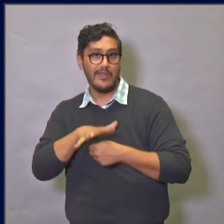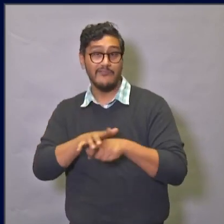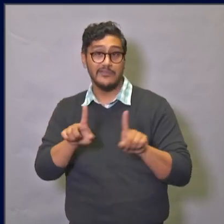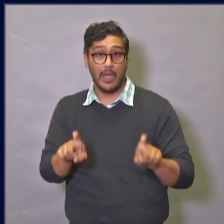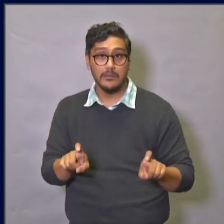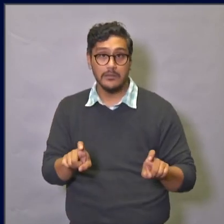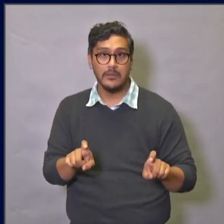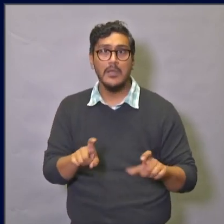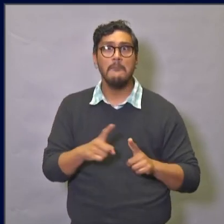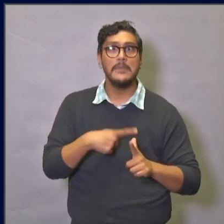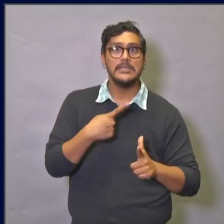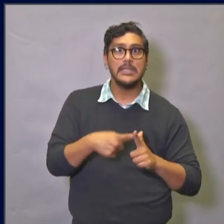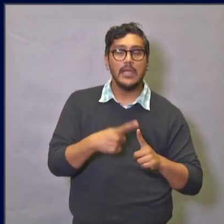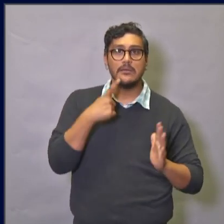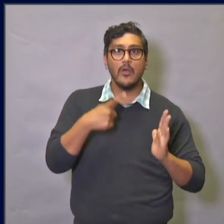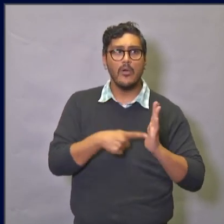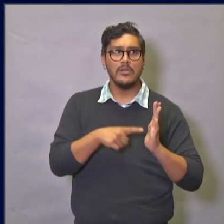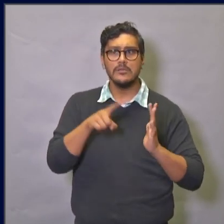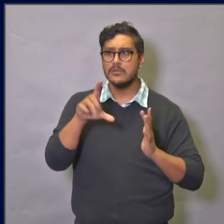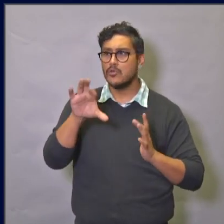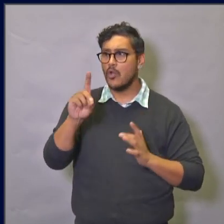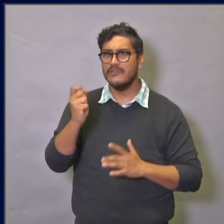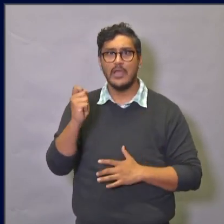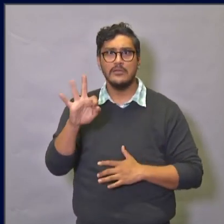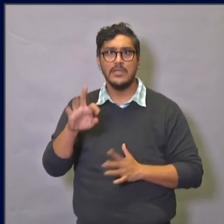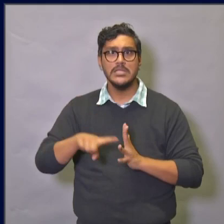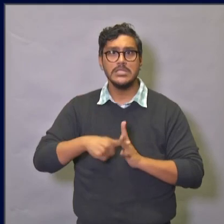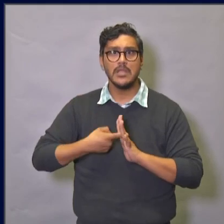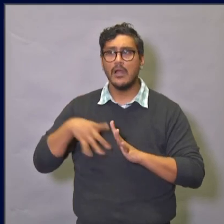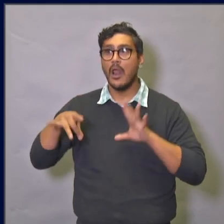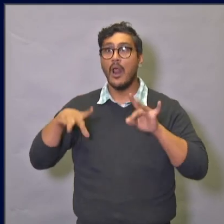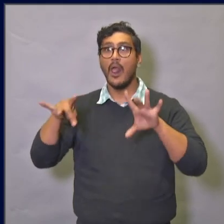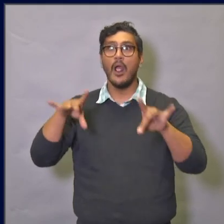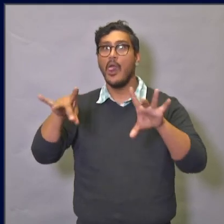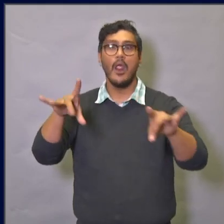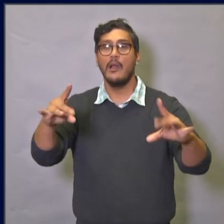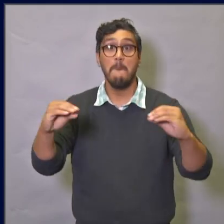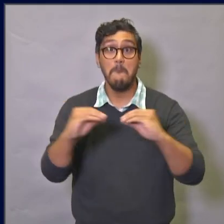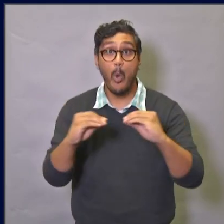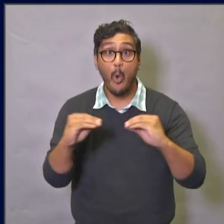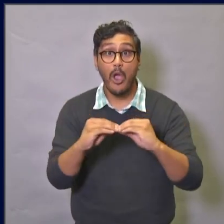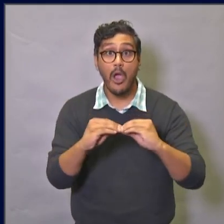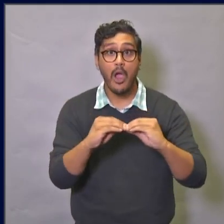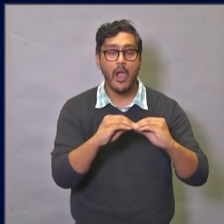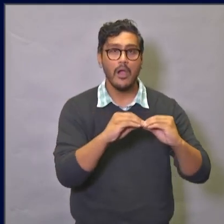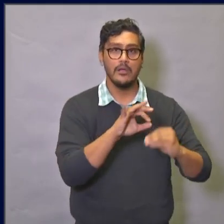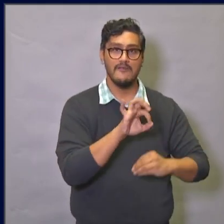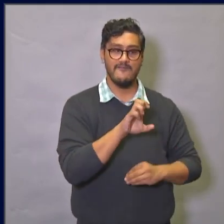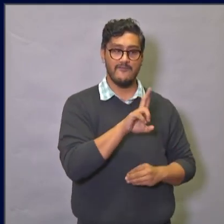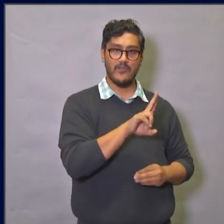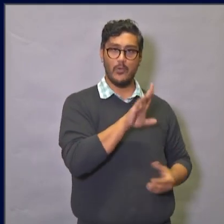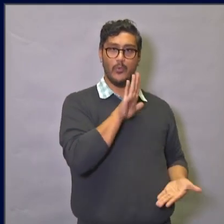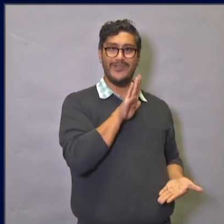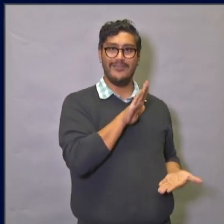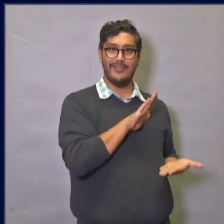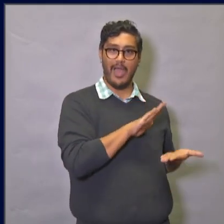COVID-19 comenzaron a aumentar, los casos de gripe disminuyeron y esto ayudó a evitar abrumar el sistema